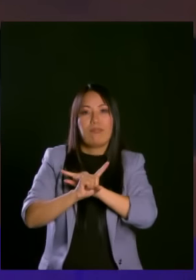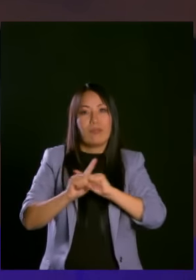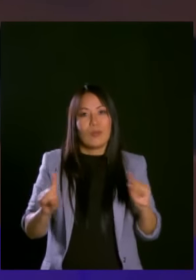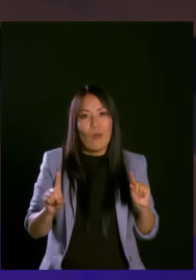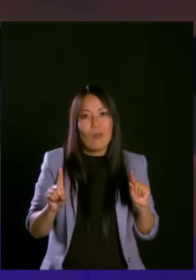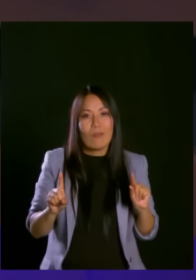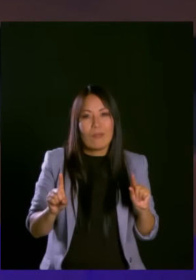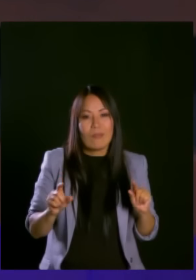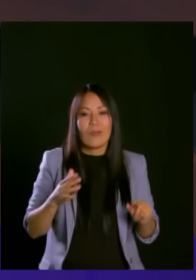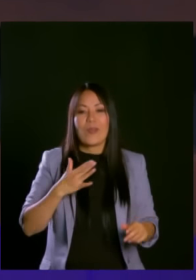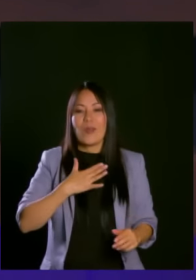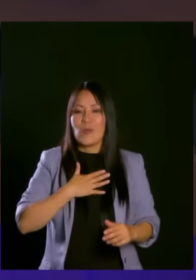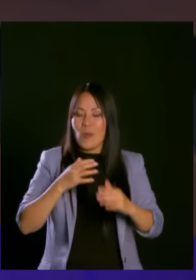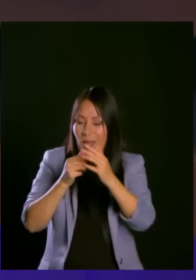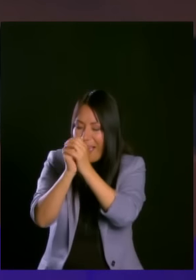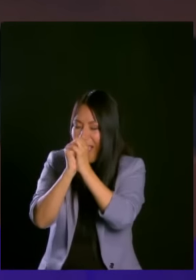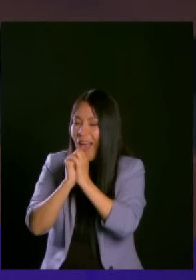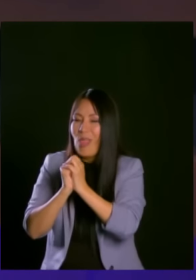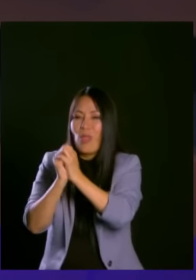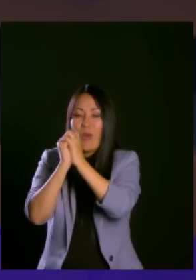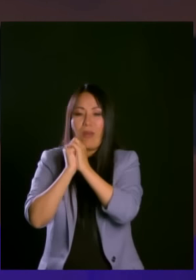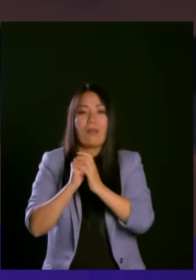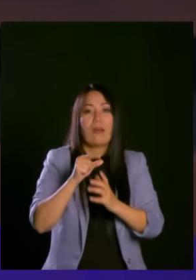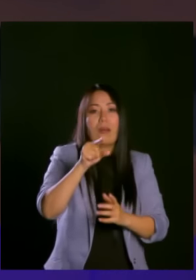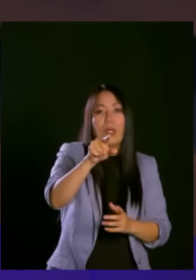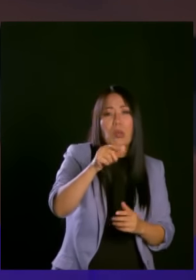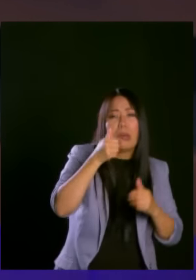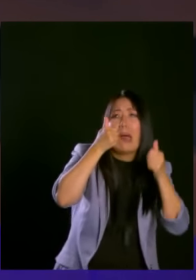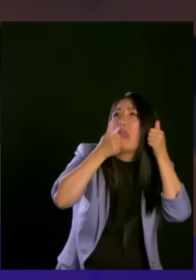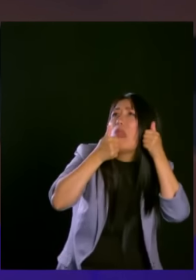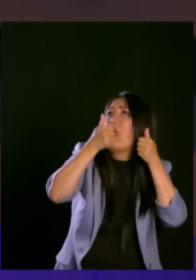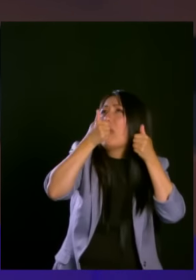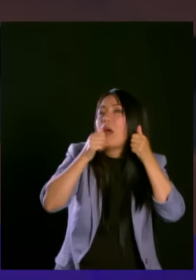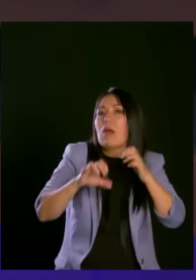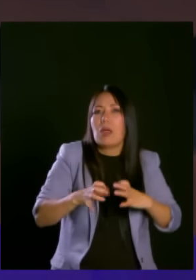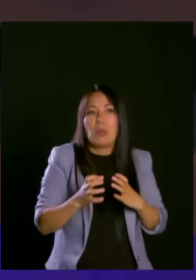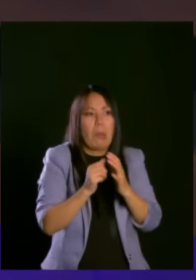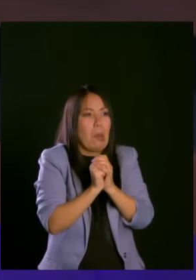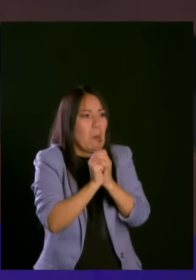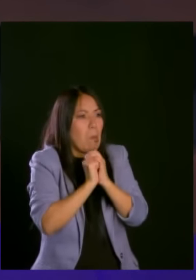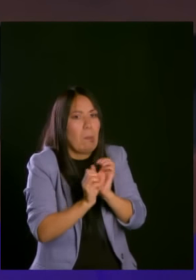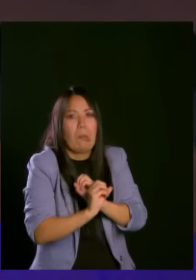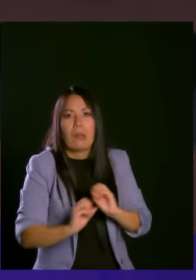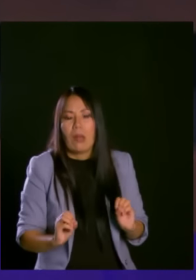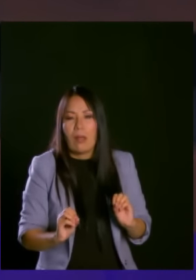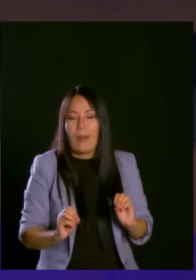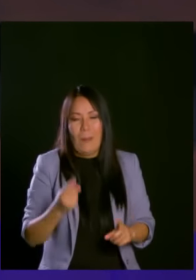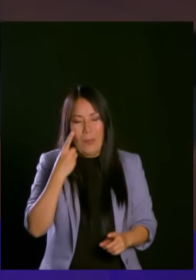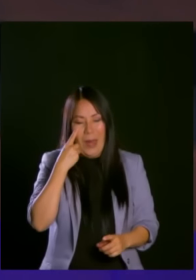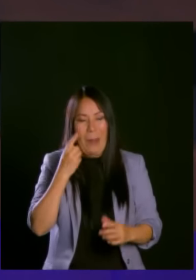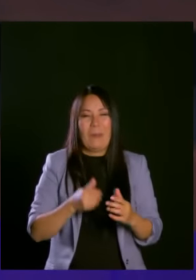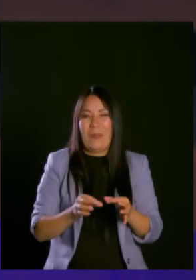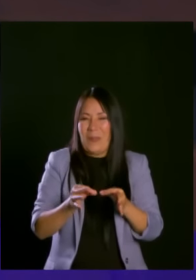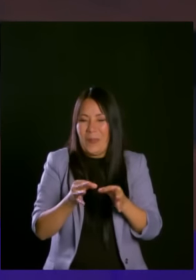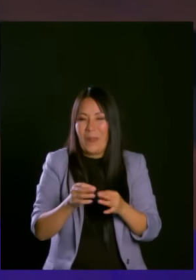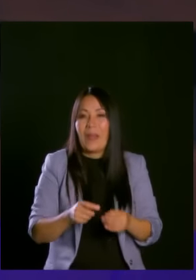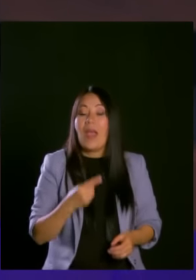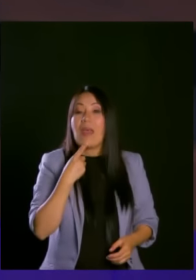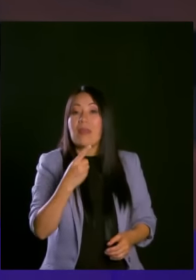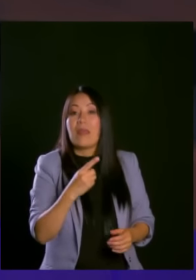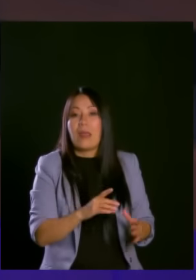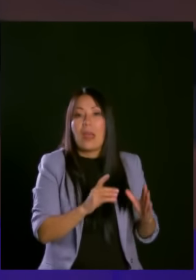adora. Solo el que duda deja de adorar. Pero mira lo que sigue. Le adoraron,